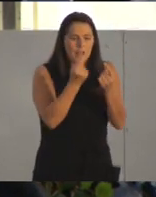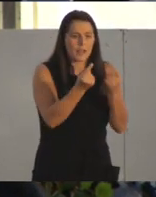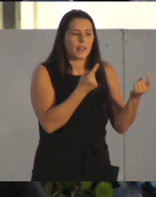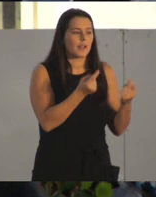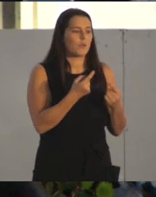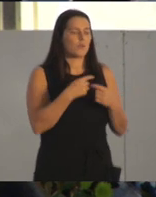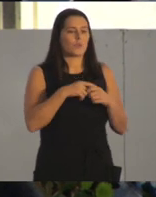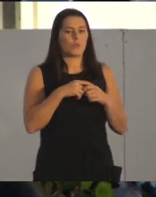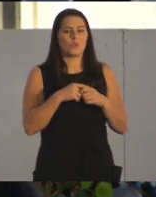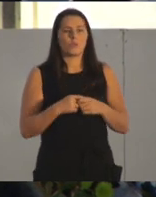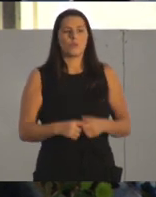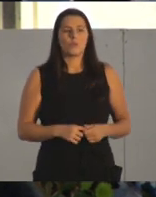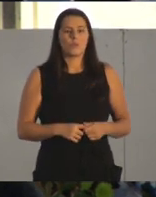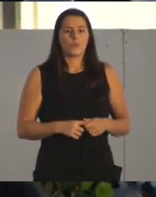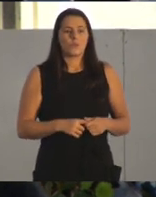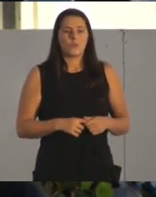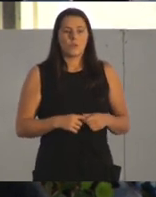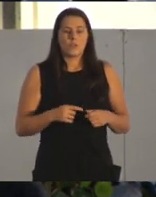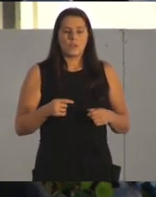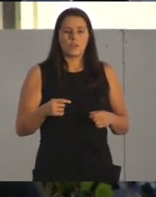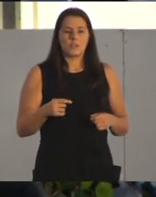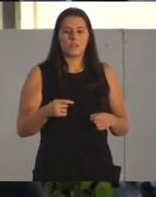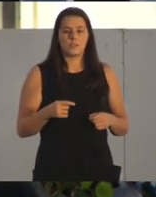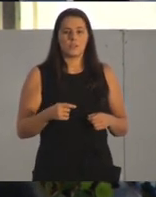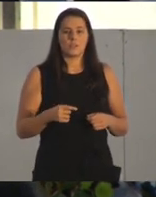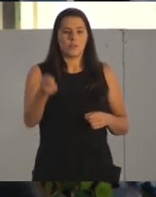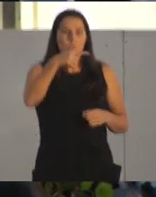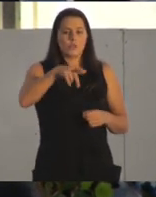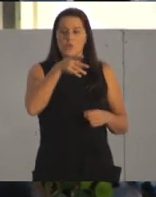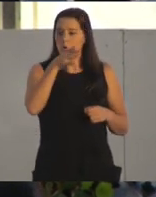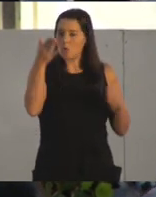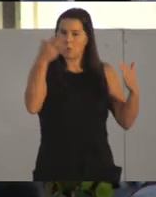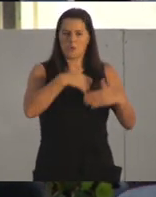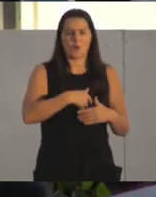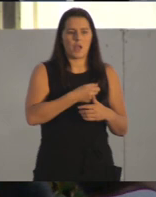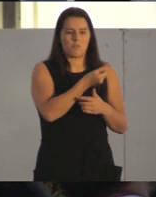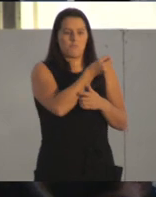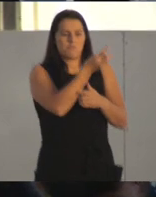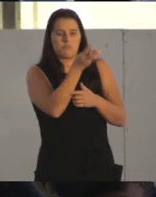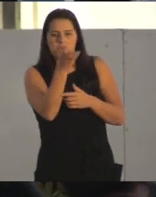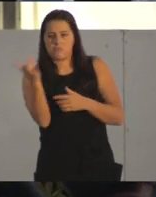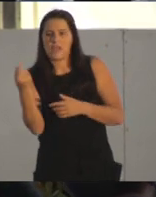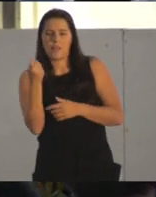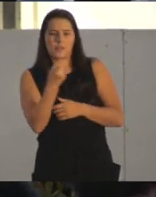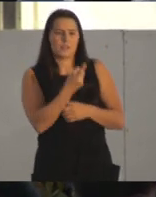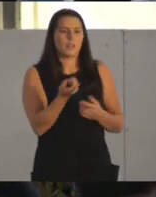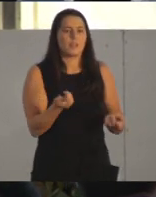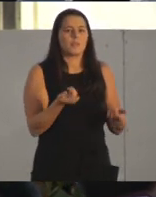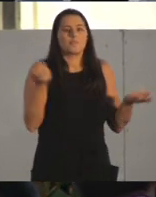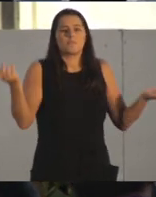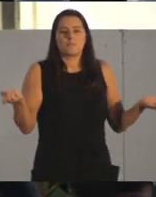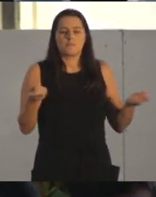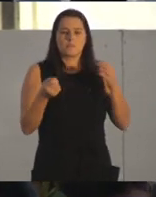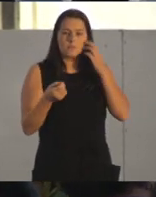cada chico hace que no tengáis un abanico enorme de necesidades,